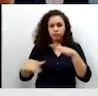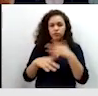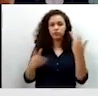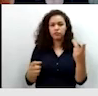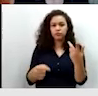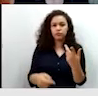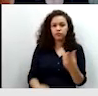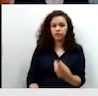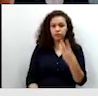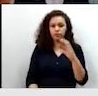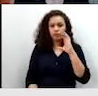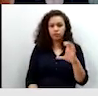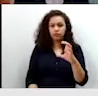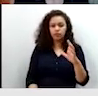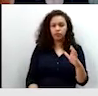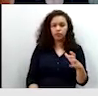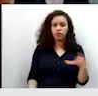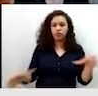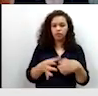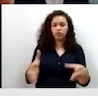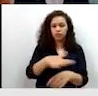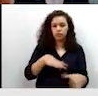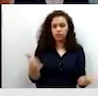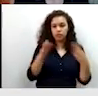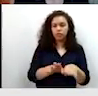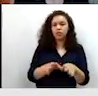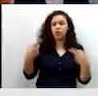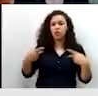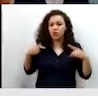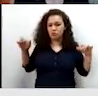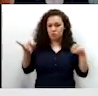COVID, evitar espacios cerrados, evitar lugares concurridos y